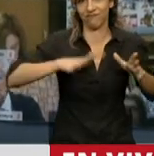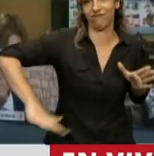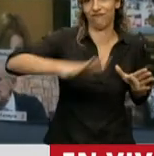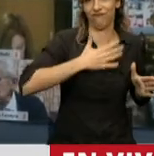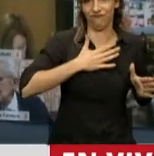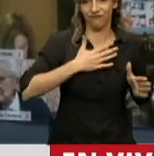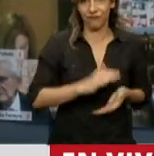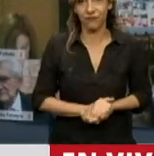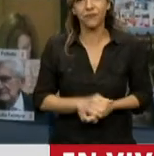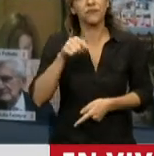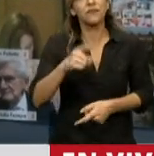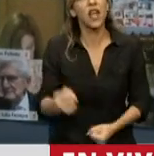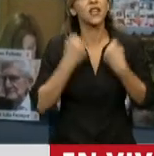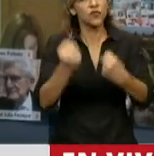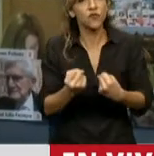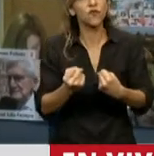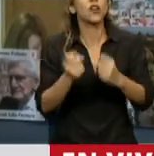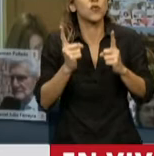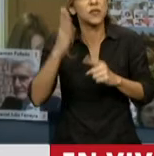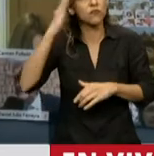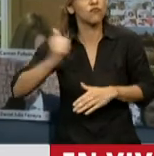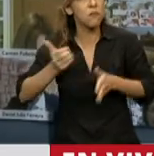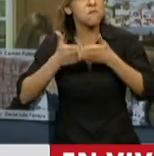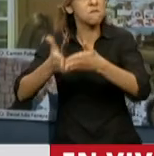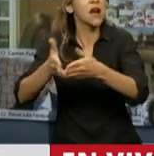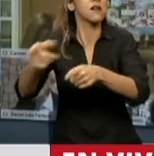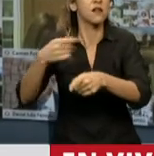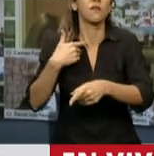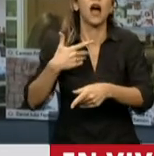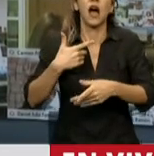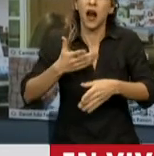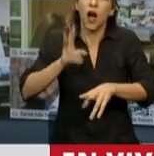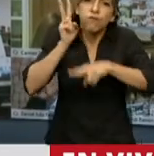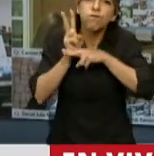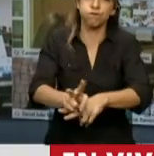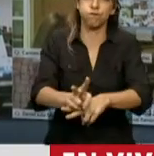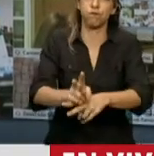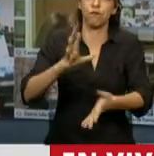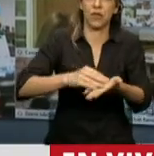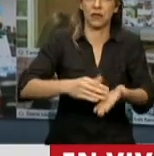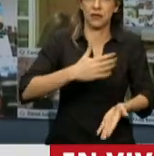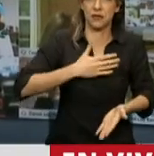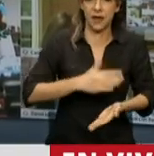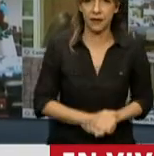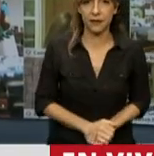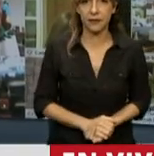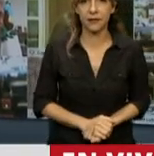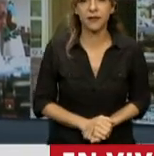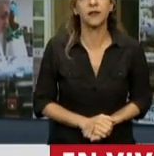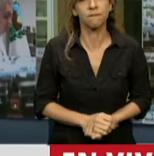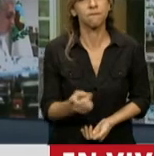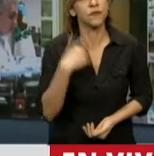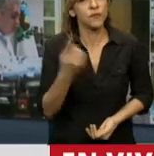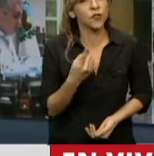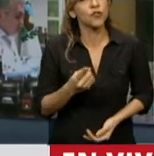el esfuerzo de todos nuestros marinos para sostener nuestra soberanía en estos espacios. Tiene que ver, como ha